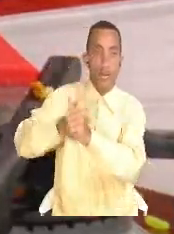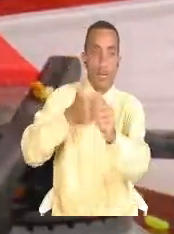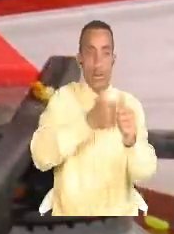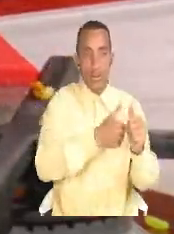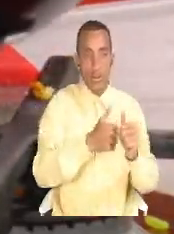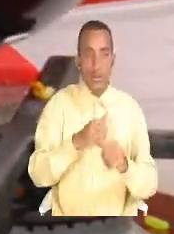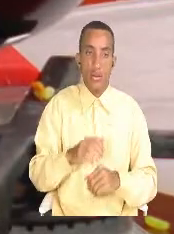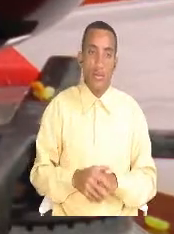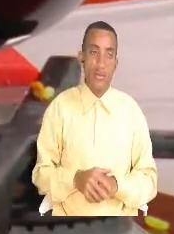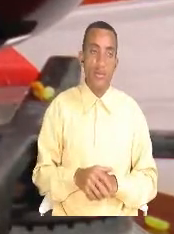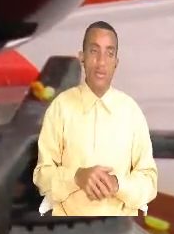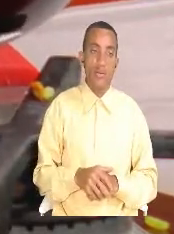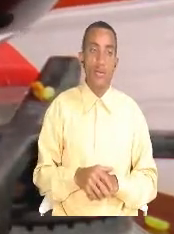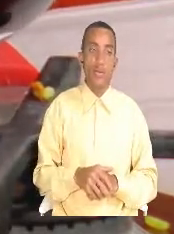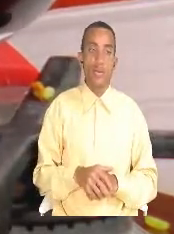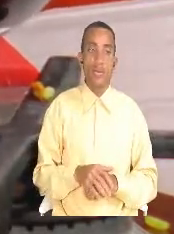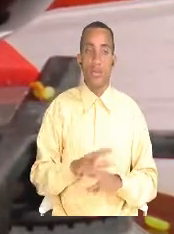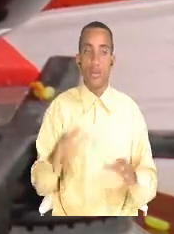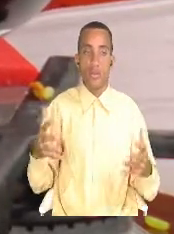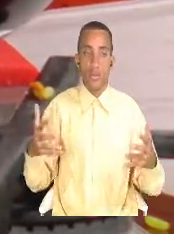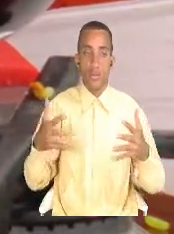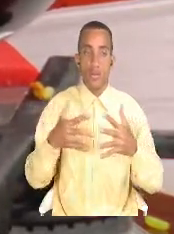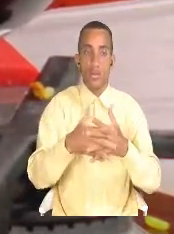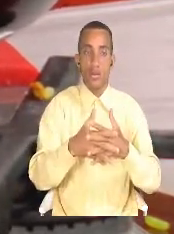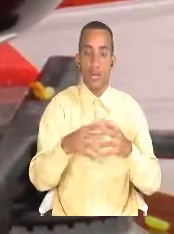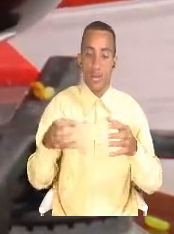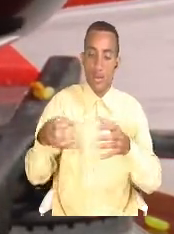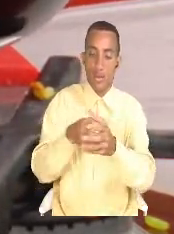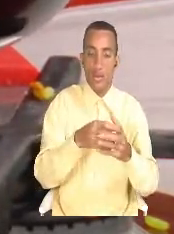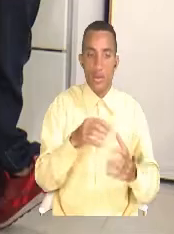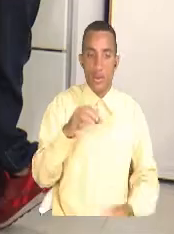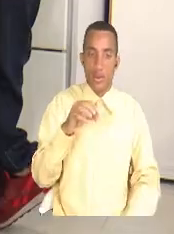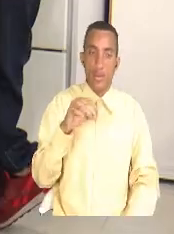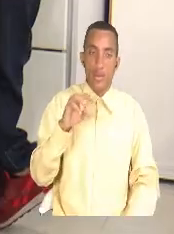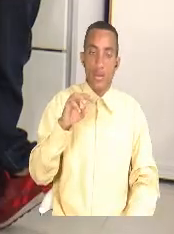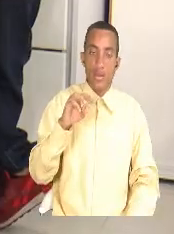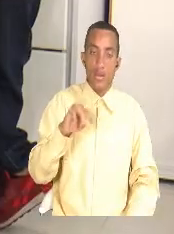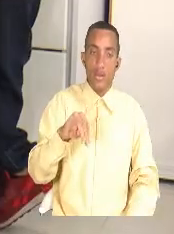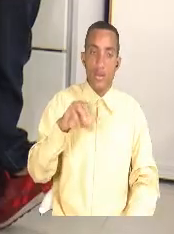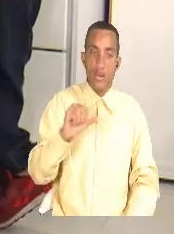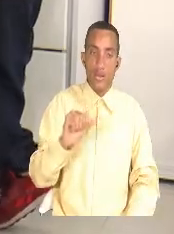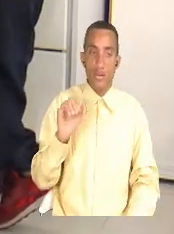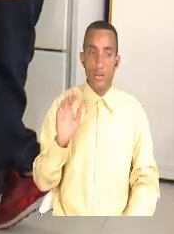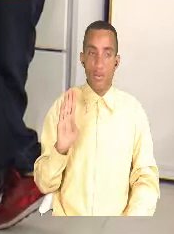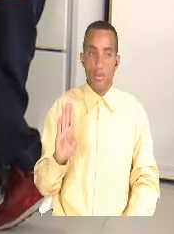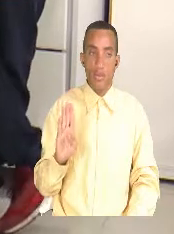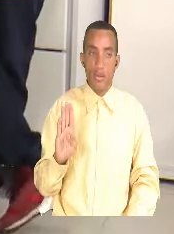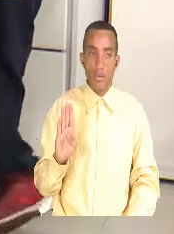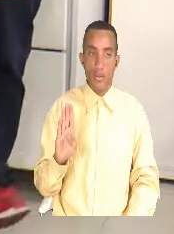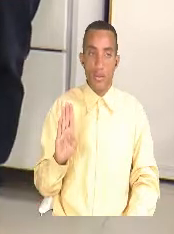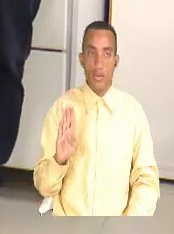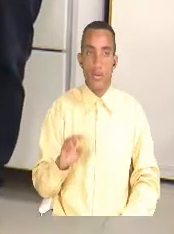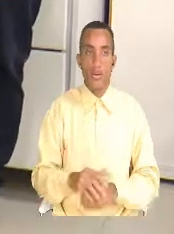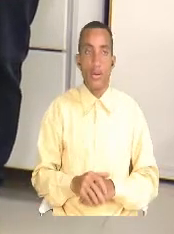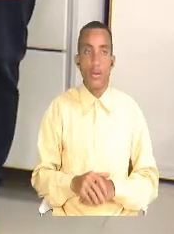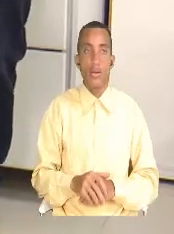agrupaciones y ya la gremiación MAB, MAB de Música Alternativa Barranca